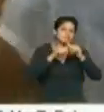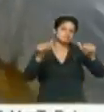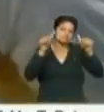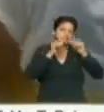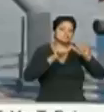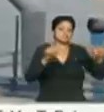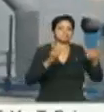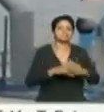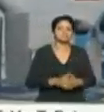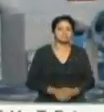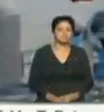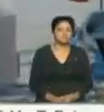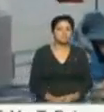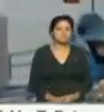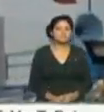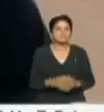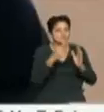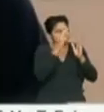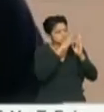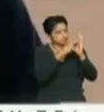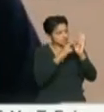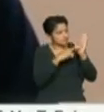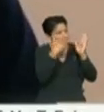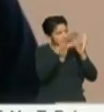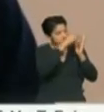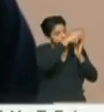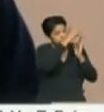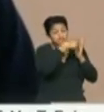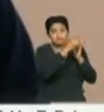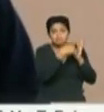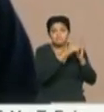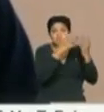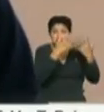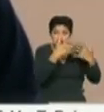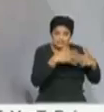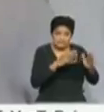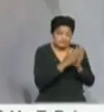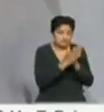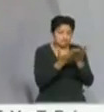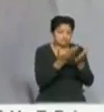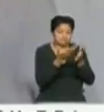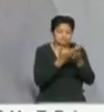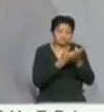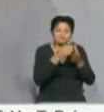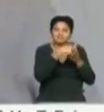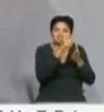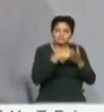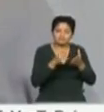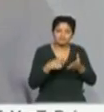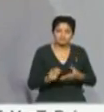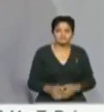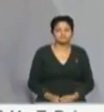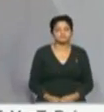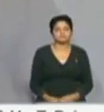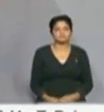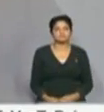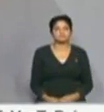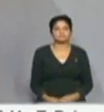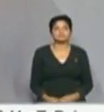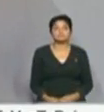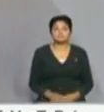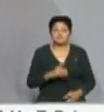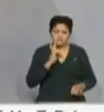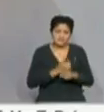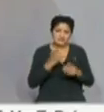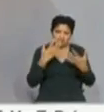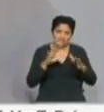tendrán que cumplir, una vez que esté listo el distintivo y su respectivo manual de uso. El atún ecuatoriano ya es un atún reconocido. La